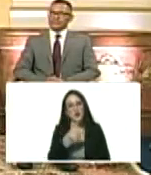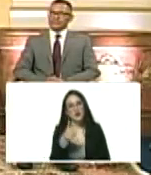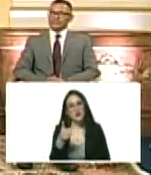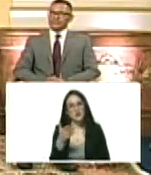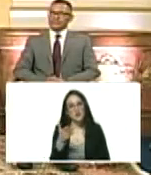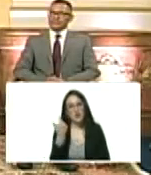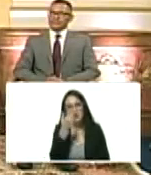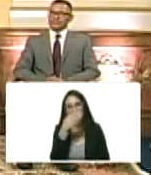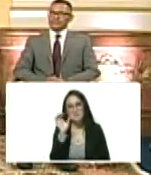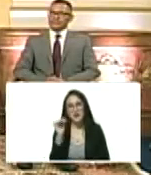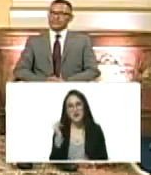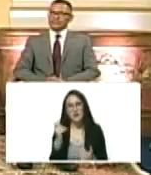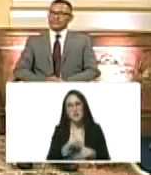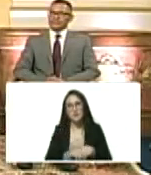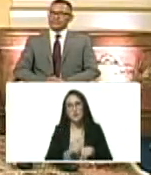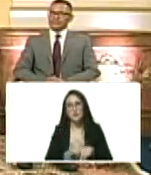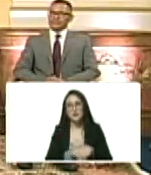momento.